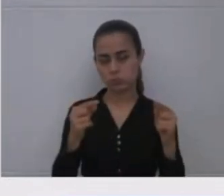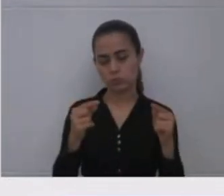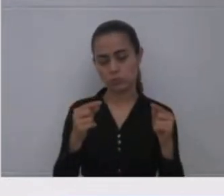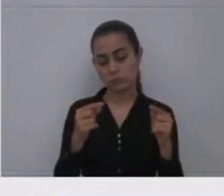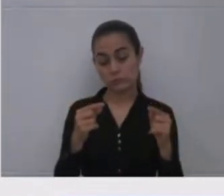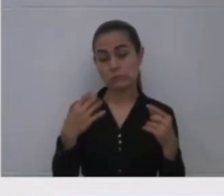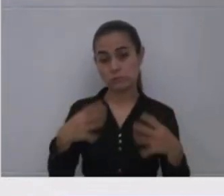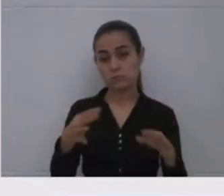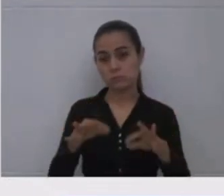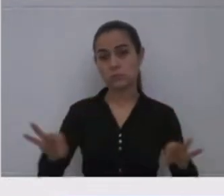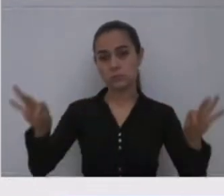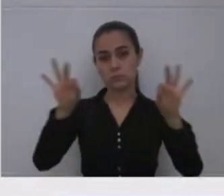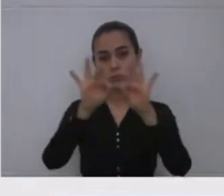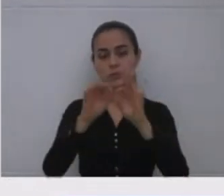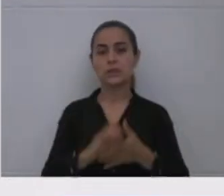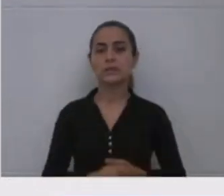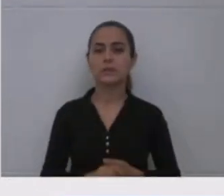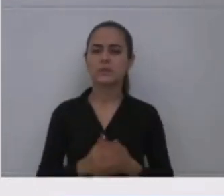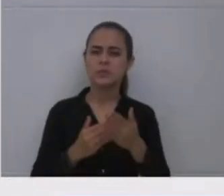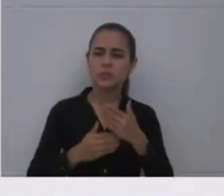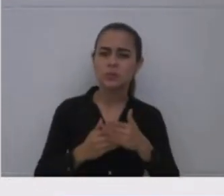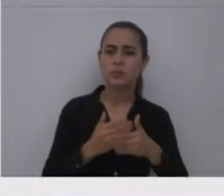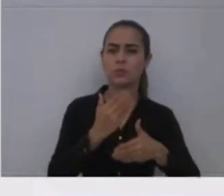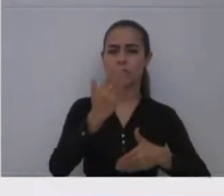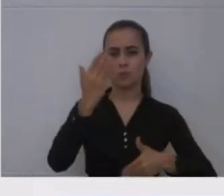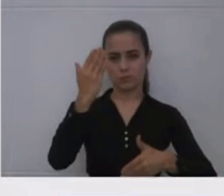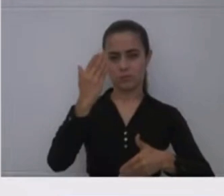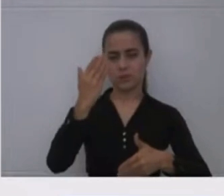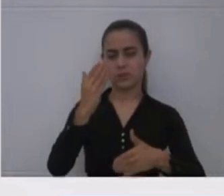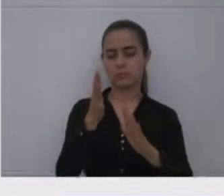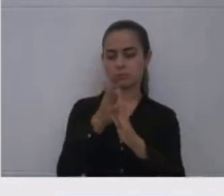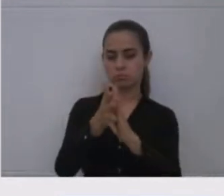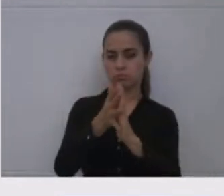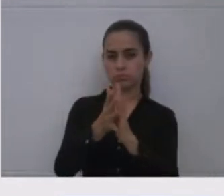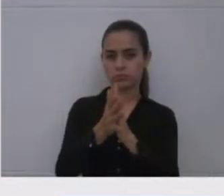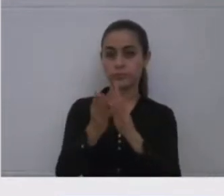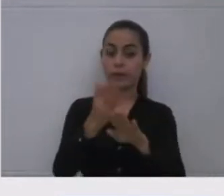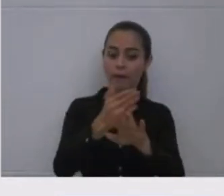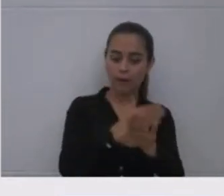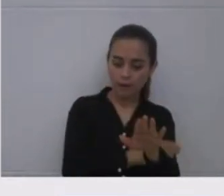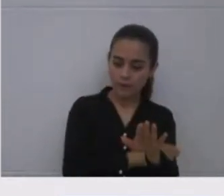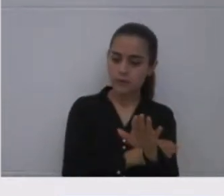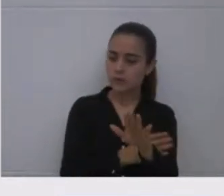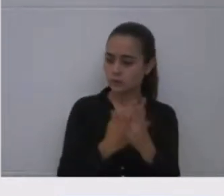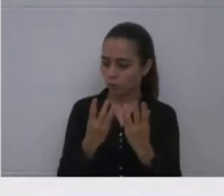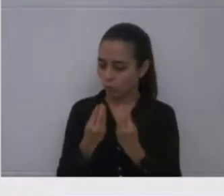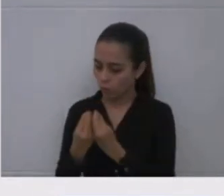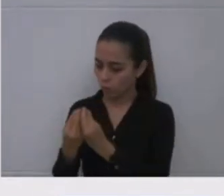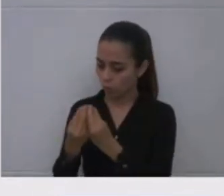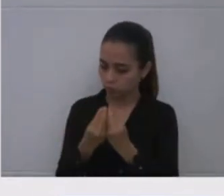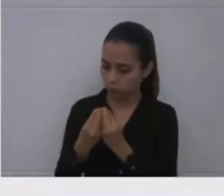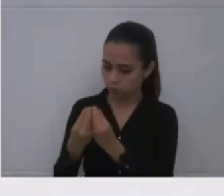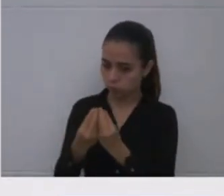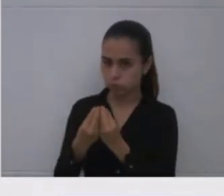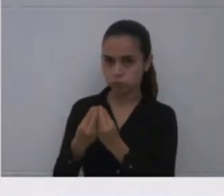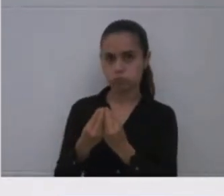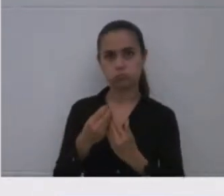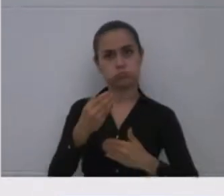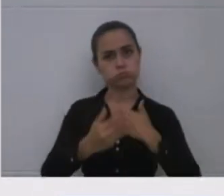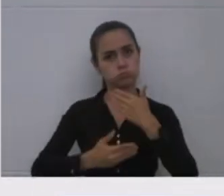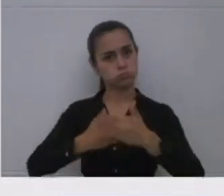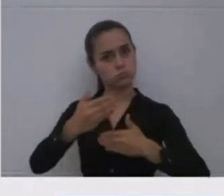diciendo que yo me siento muy orgulloso de lo que nosotros hemos logrado hasta el momento en esta curul. Yo recuerdo un